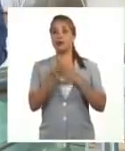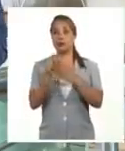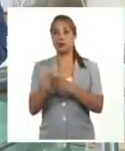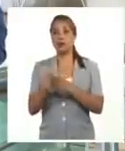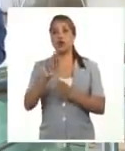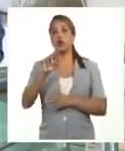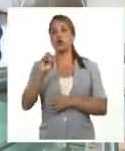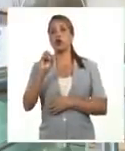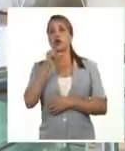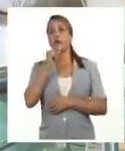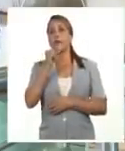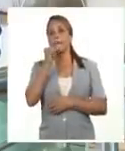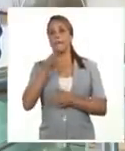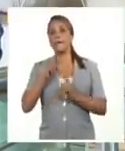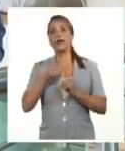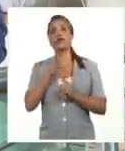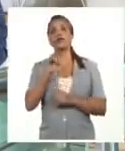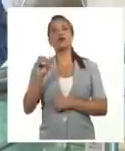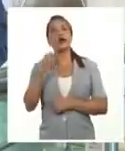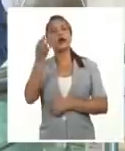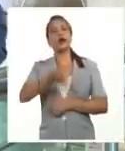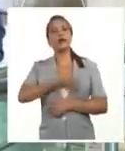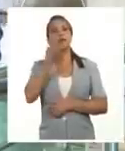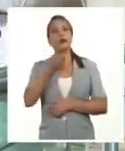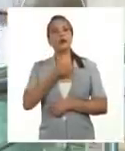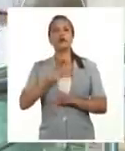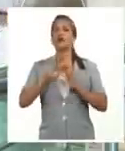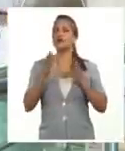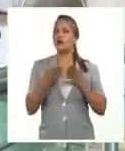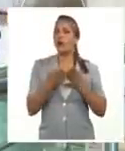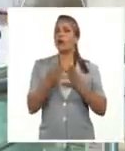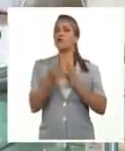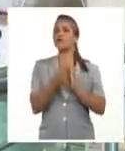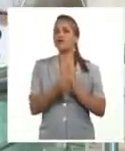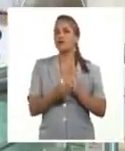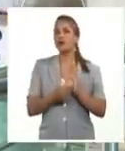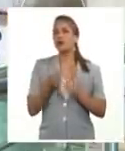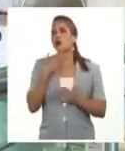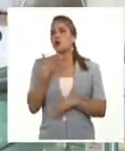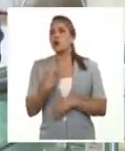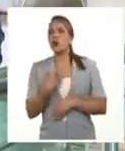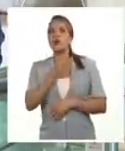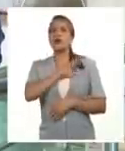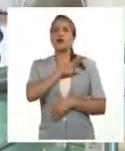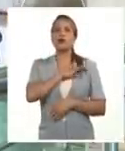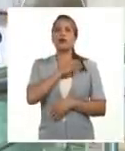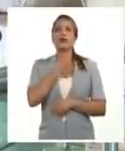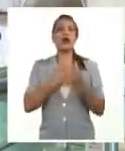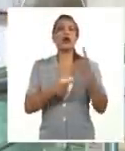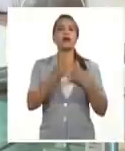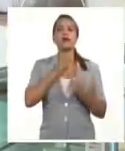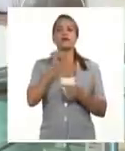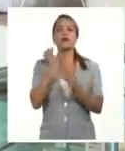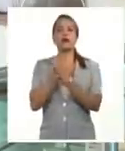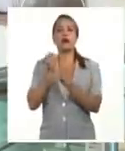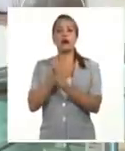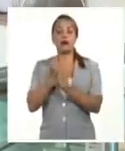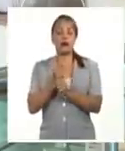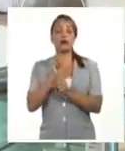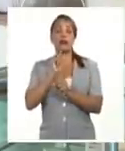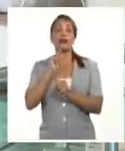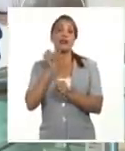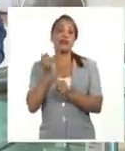Roberto Enríquez Calzadilla, ofreció pormenores sobre el estado de salud de algunos de los 51 trabajadores del